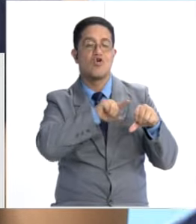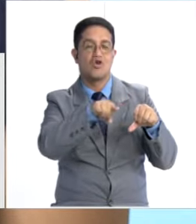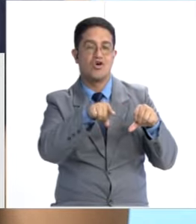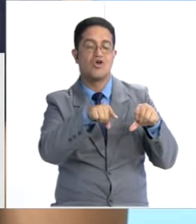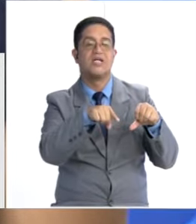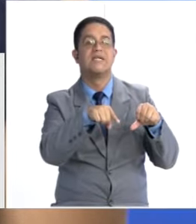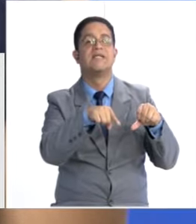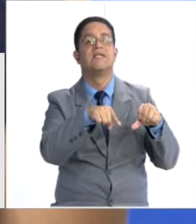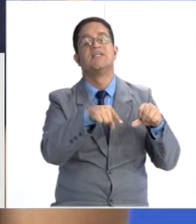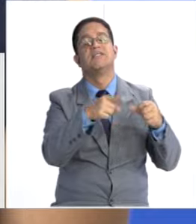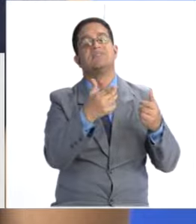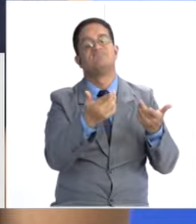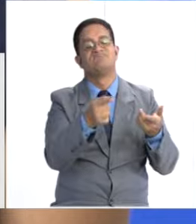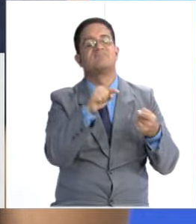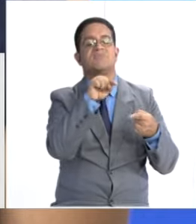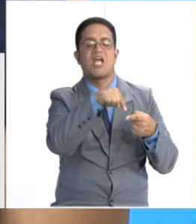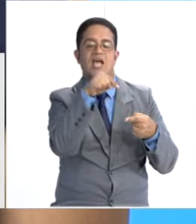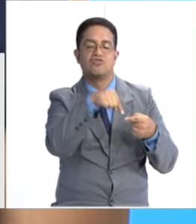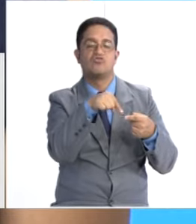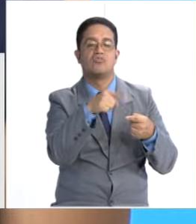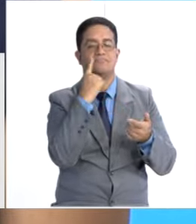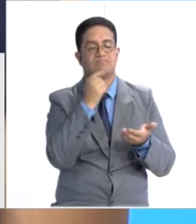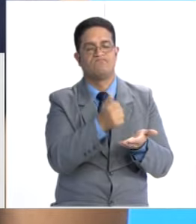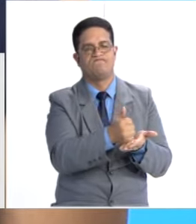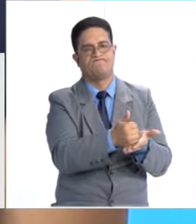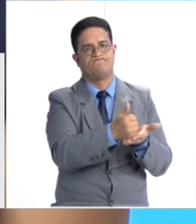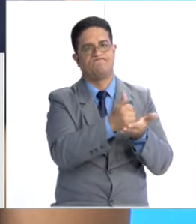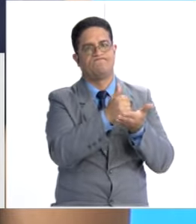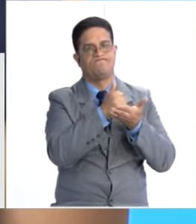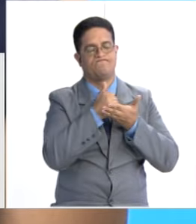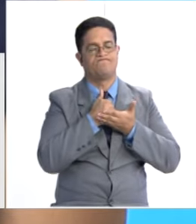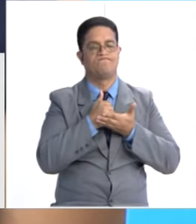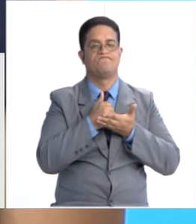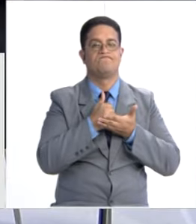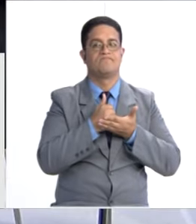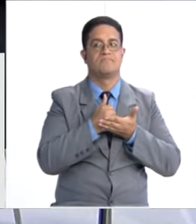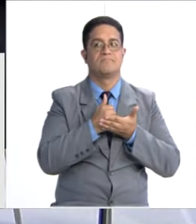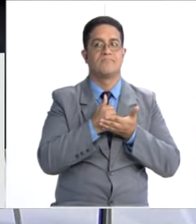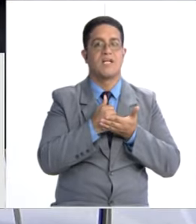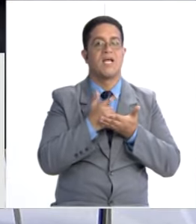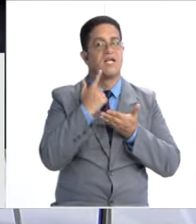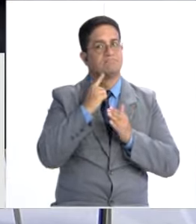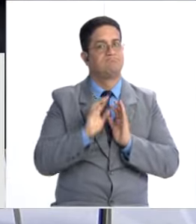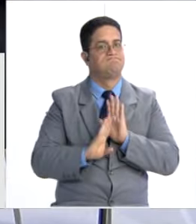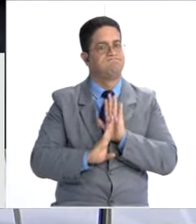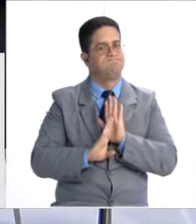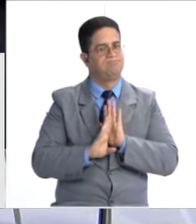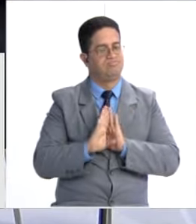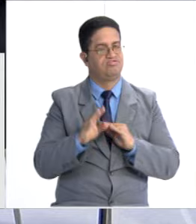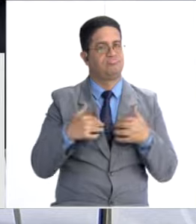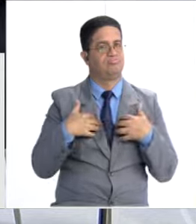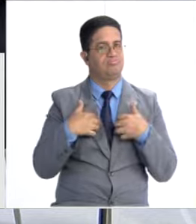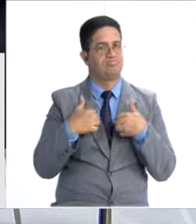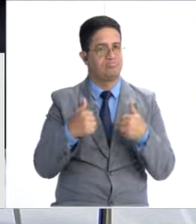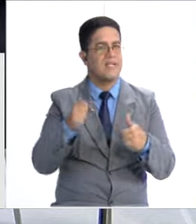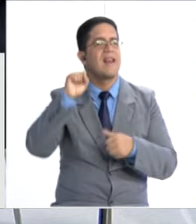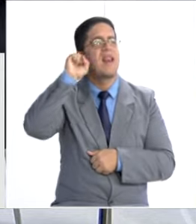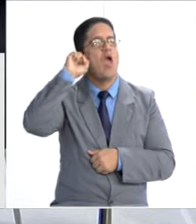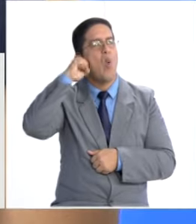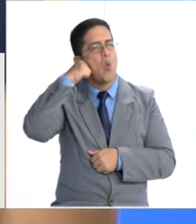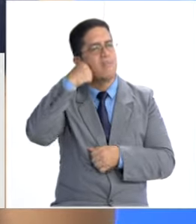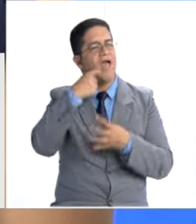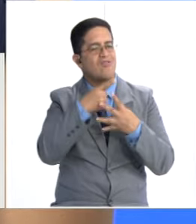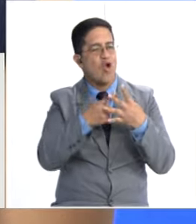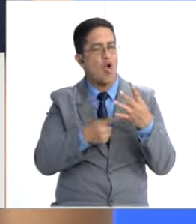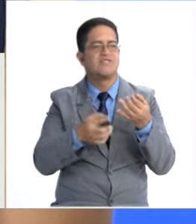son fitoestrógenos y ellos van a garantizar el éxito de la terapia. Y recordando que los productos naturales lo que